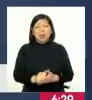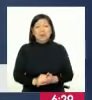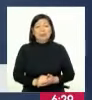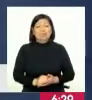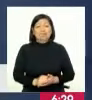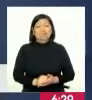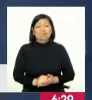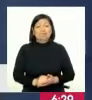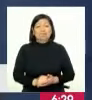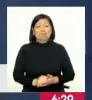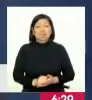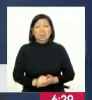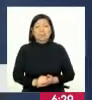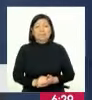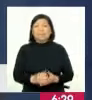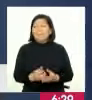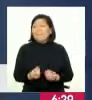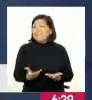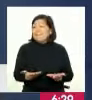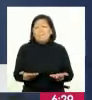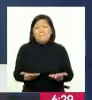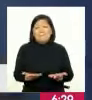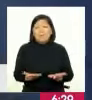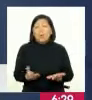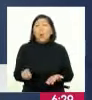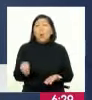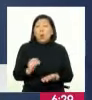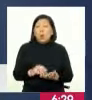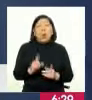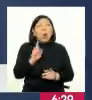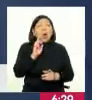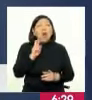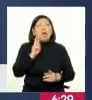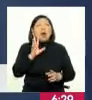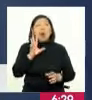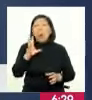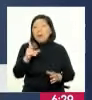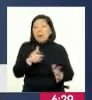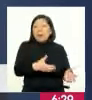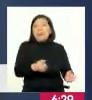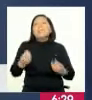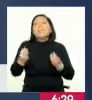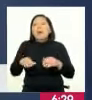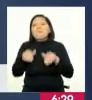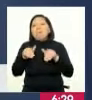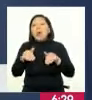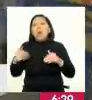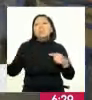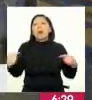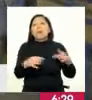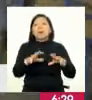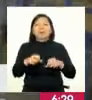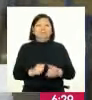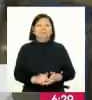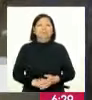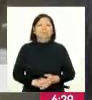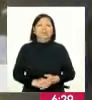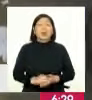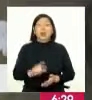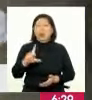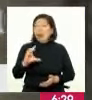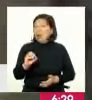que... porque no vamos a que de nuevo lo vayan a llevar así. Entonces queremos buscarle una adopción.